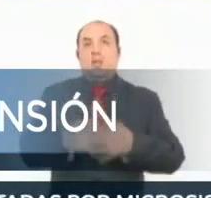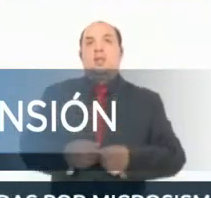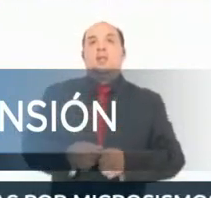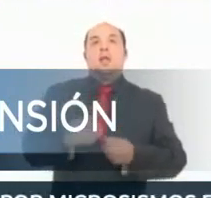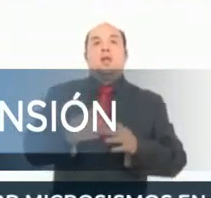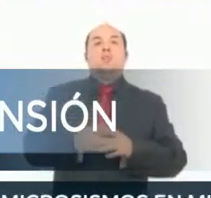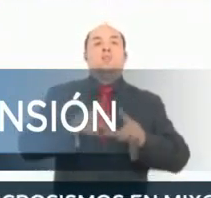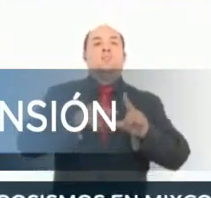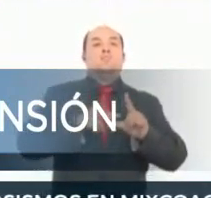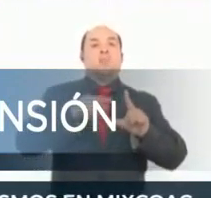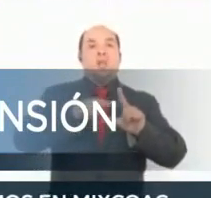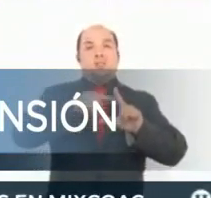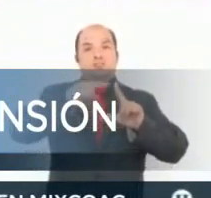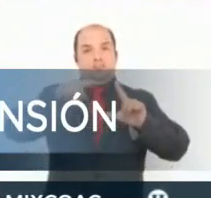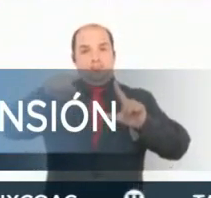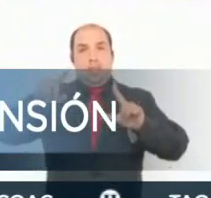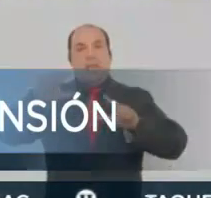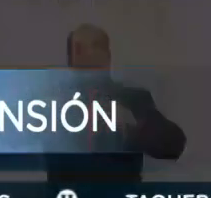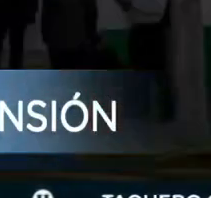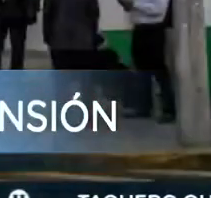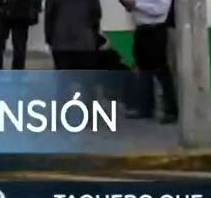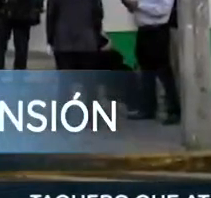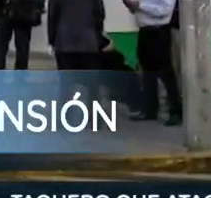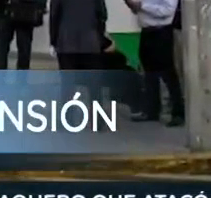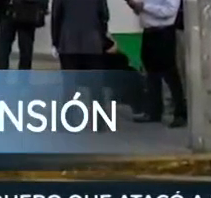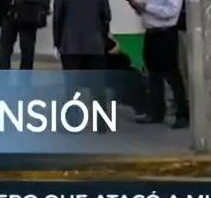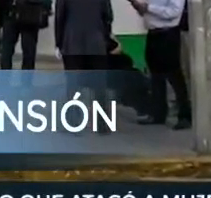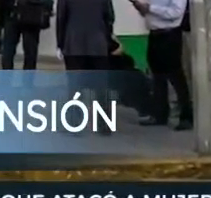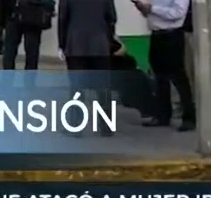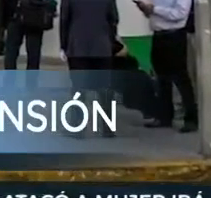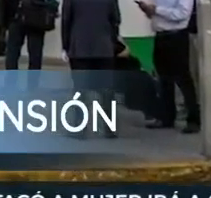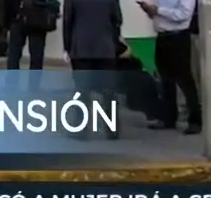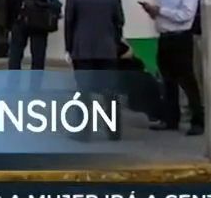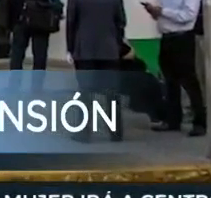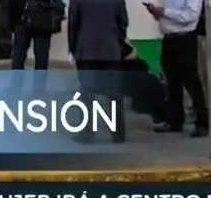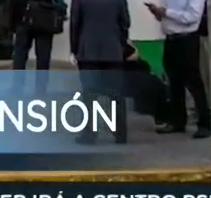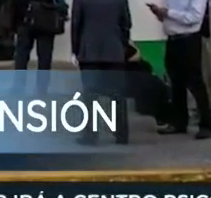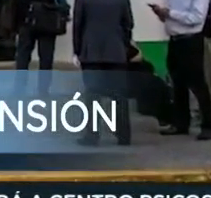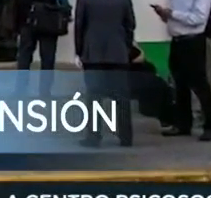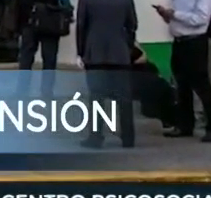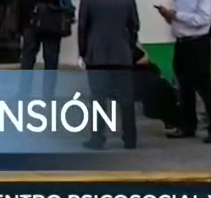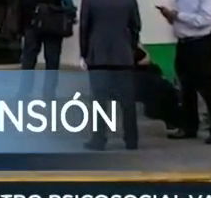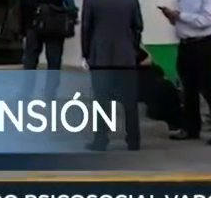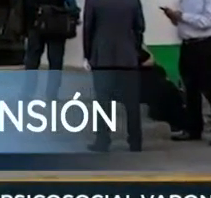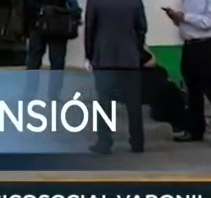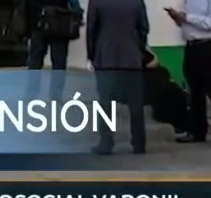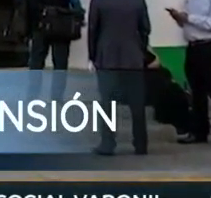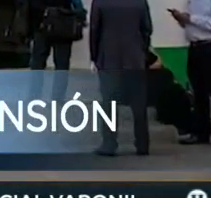en 13.9%. La Fiscalía Capitalina destacó el crecimiento en órdenes de aprehensión.